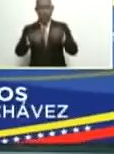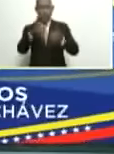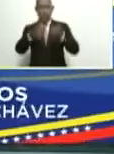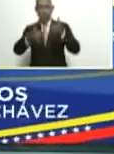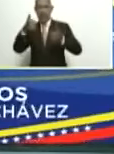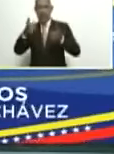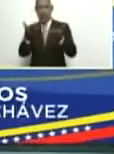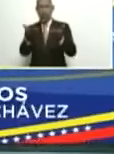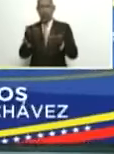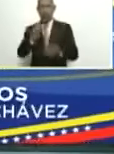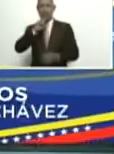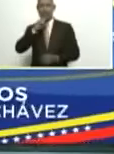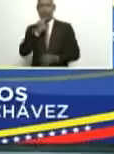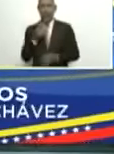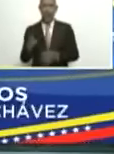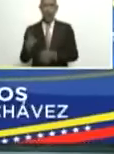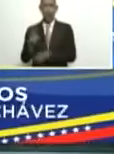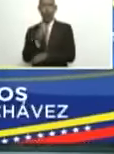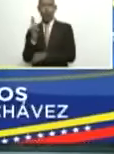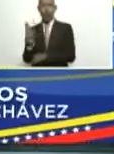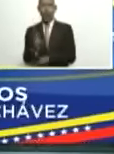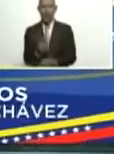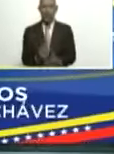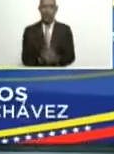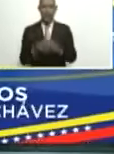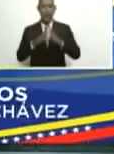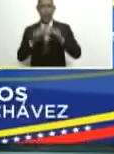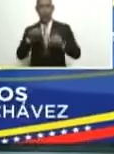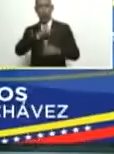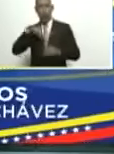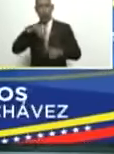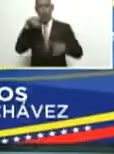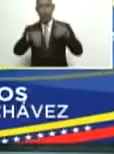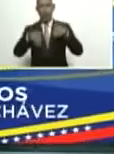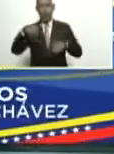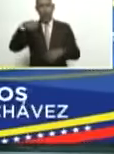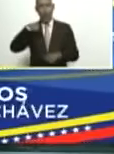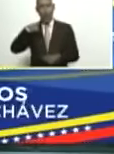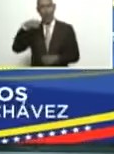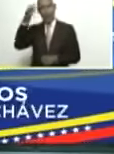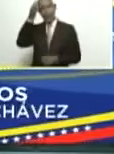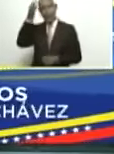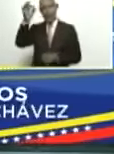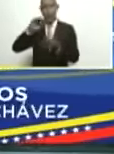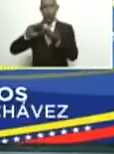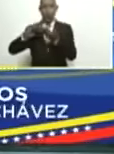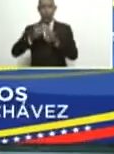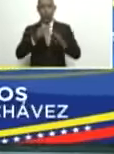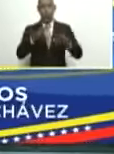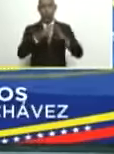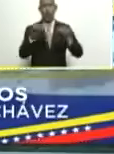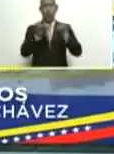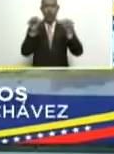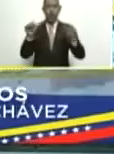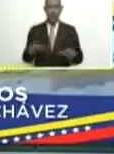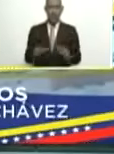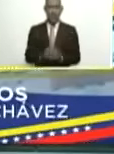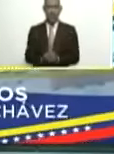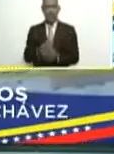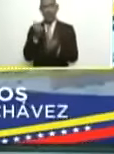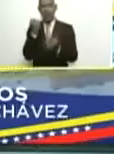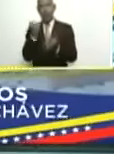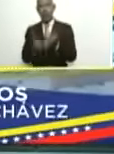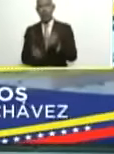voto secreto universal. Nuestras elecciones en mi comuna fueron sistematizadas. En menos de